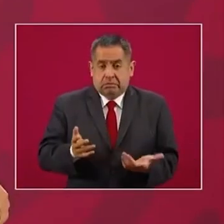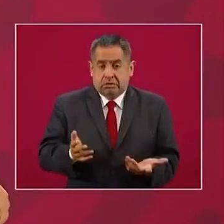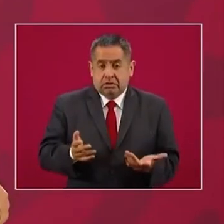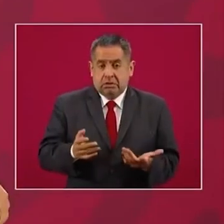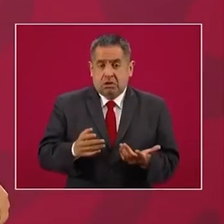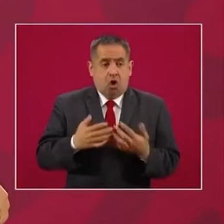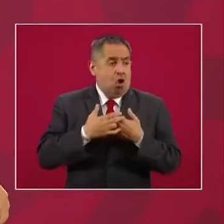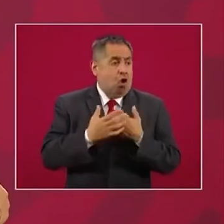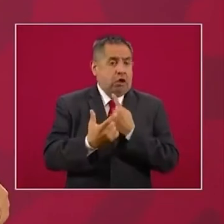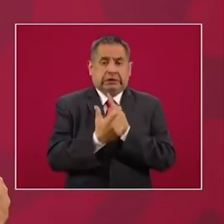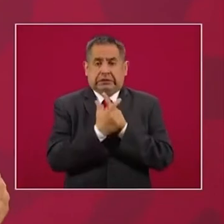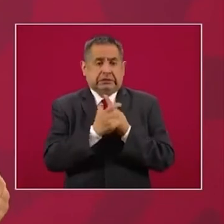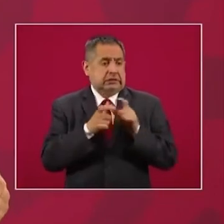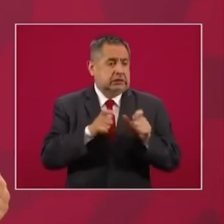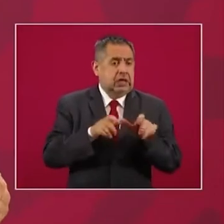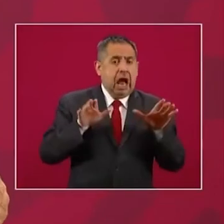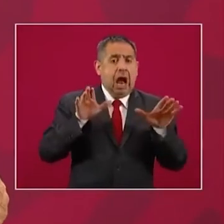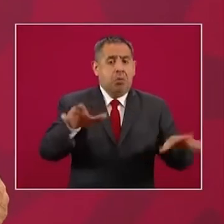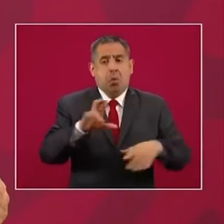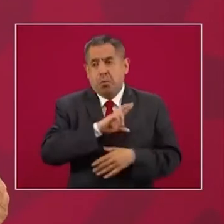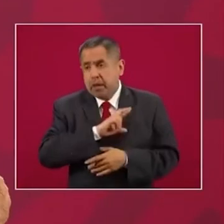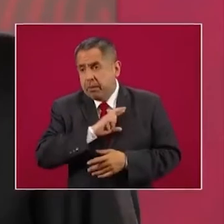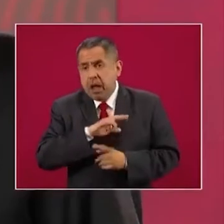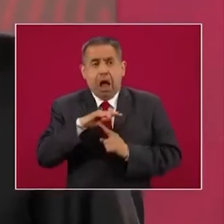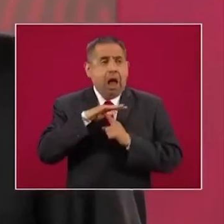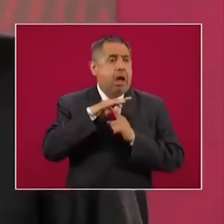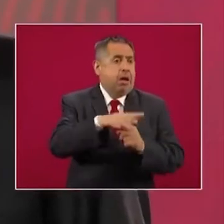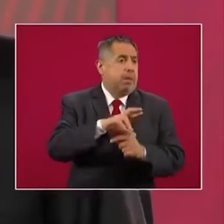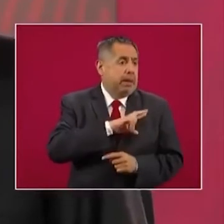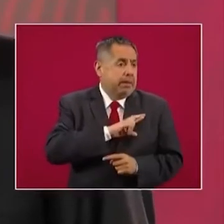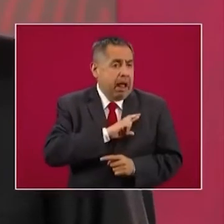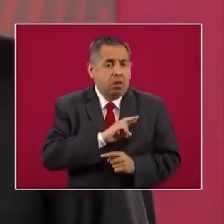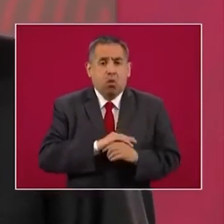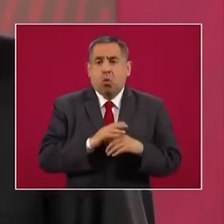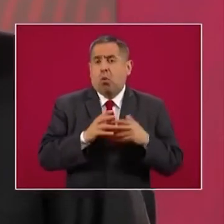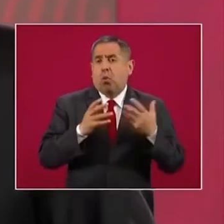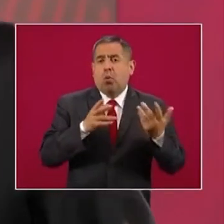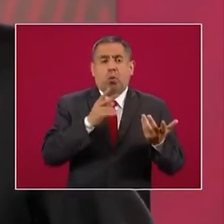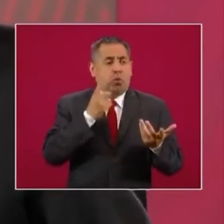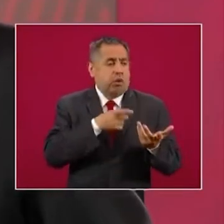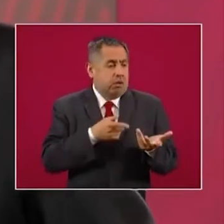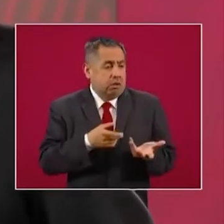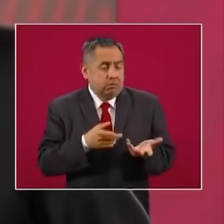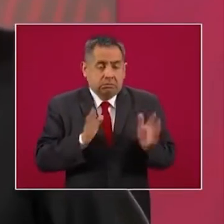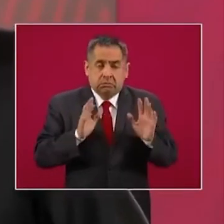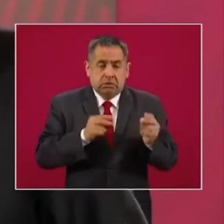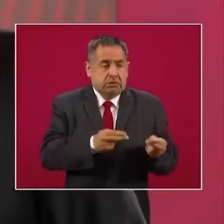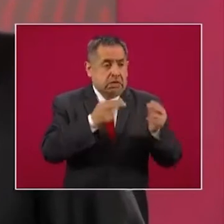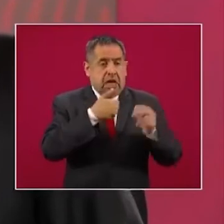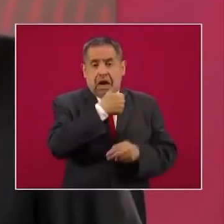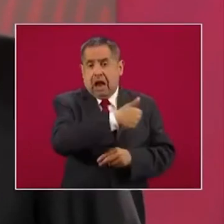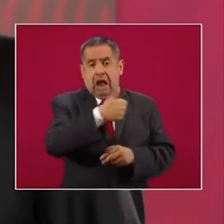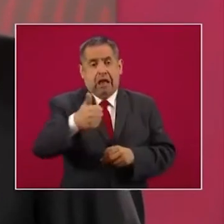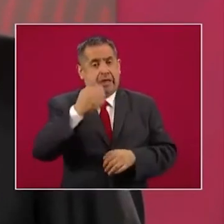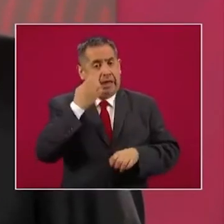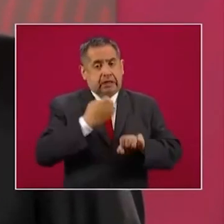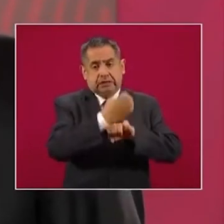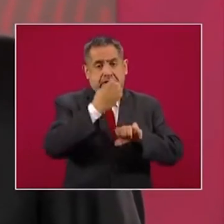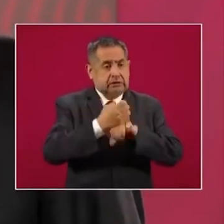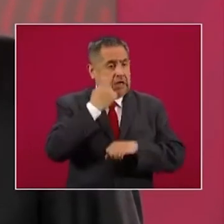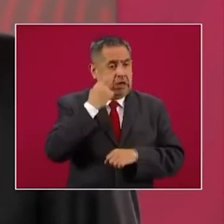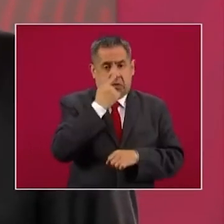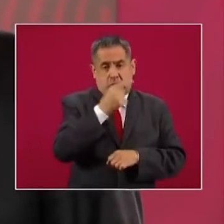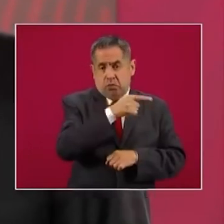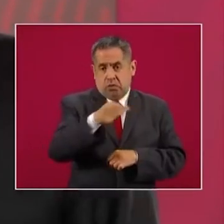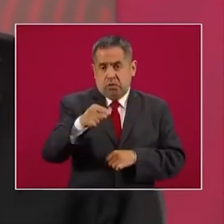de protección y aviones privados y helicópteros privados, pues ese es otro asunto, pero